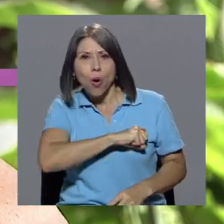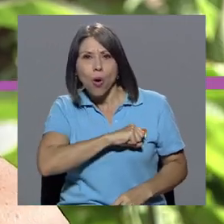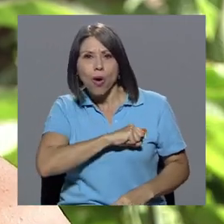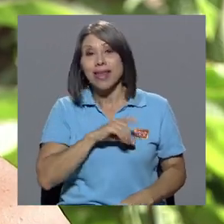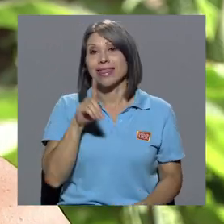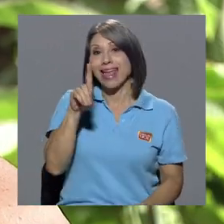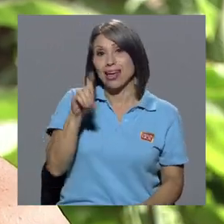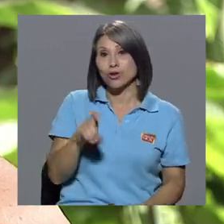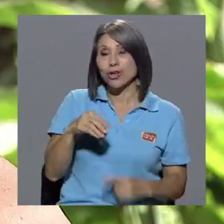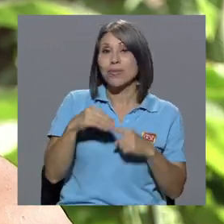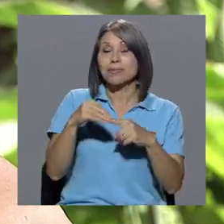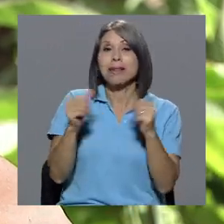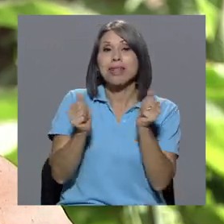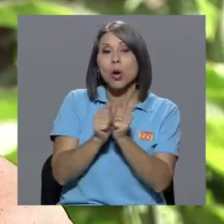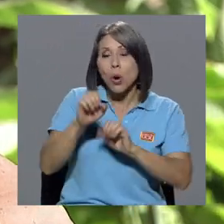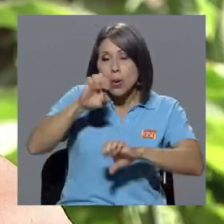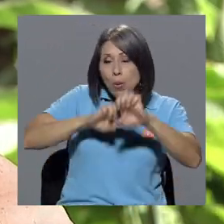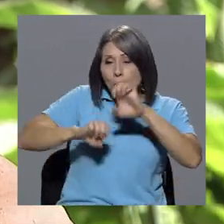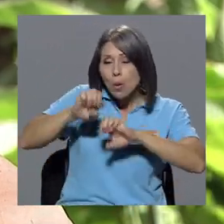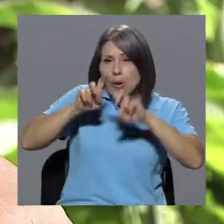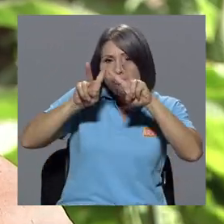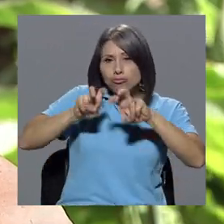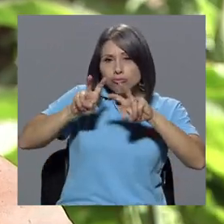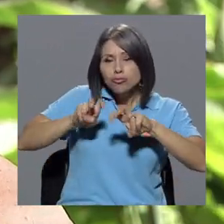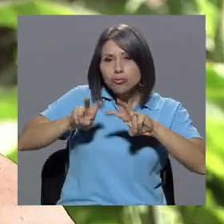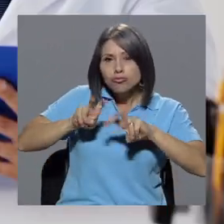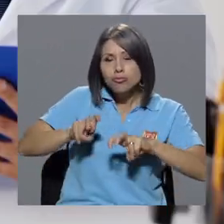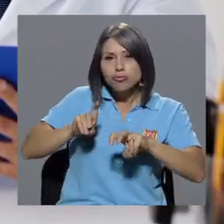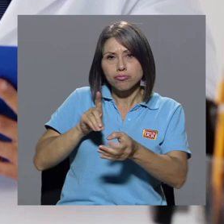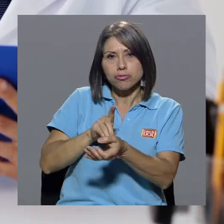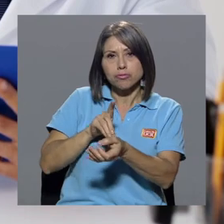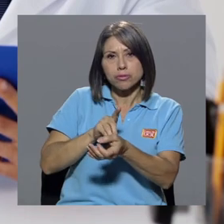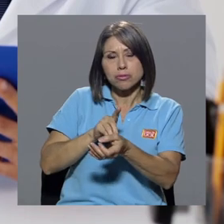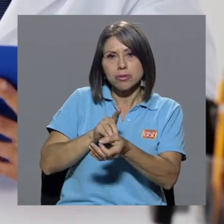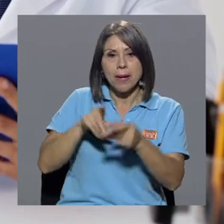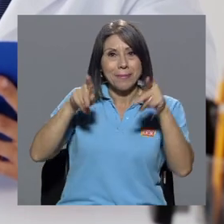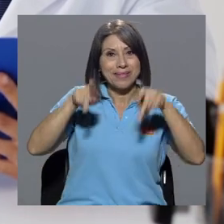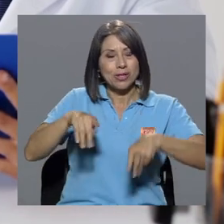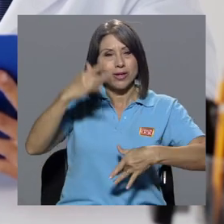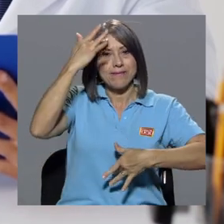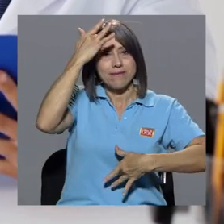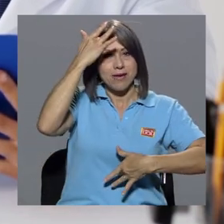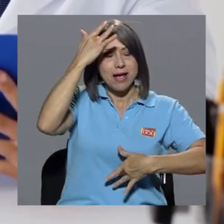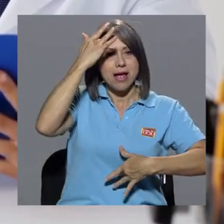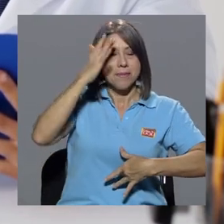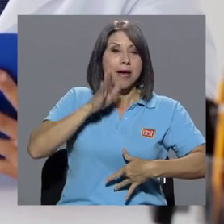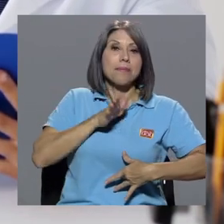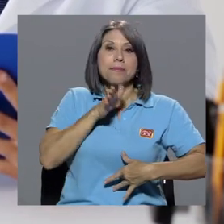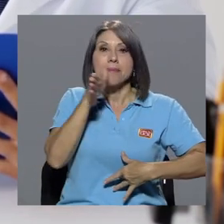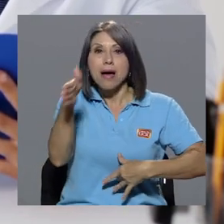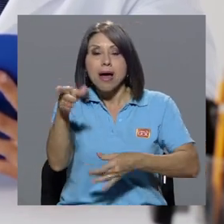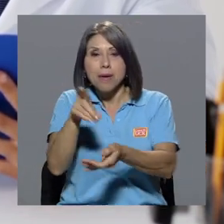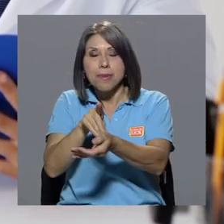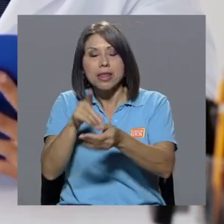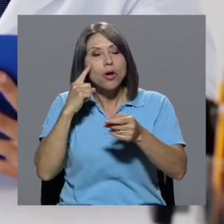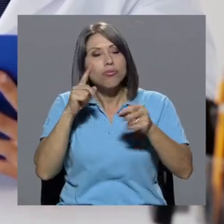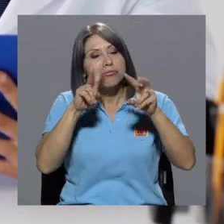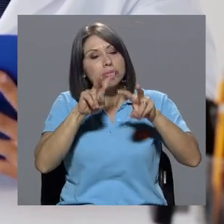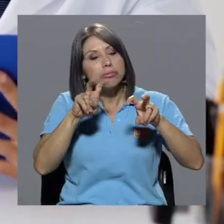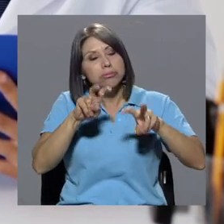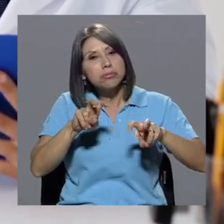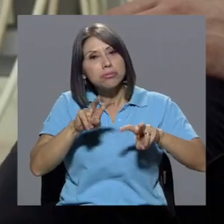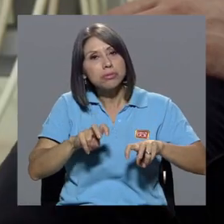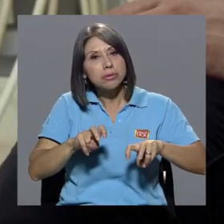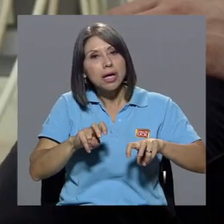diagnóstico es principalmente con una valoración clínica, ¿verdad? Que el paciente, pues, sea valorado por el médico